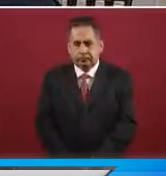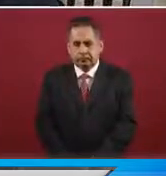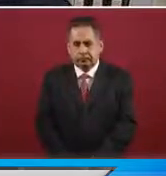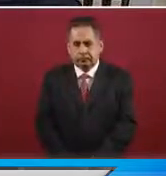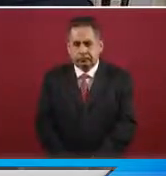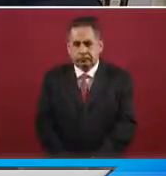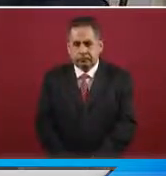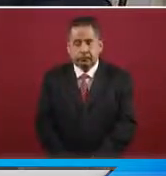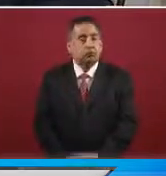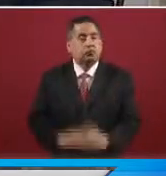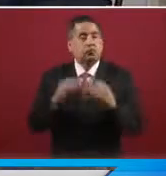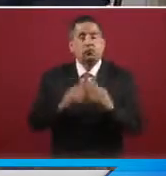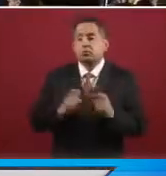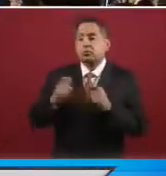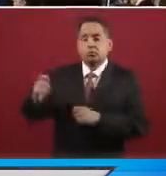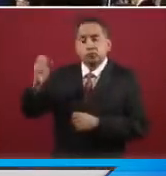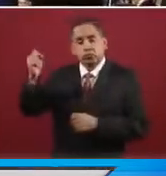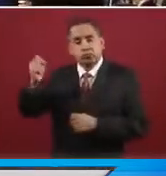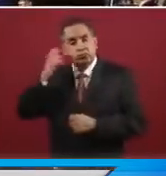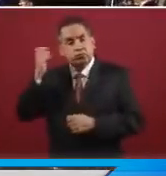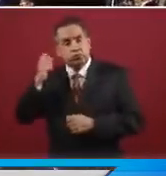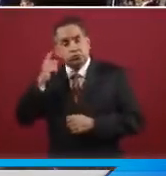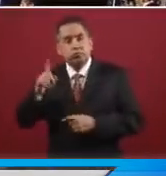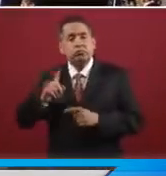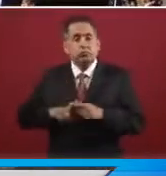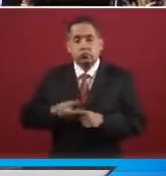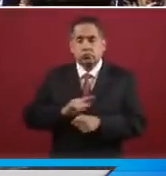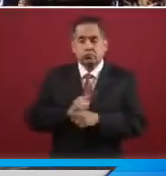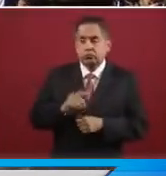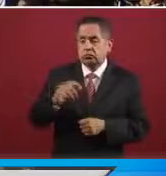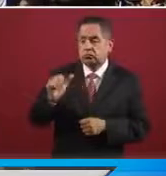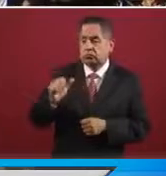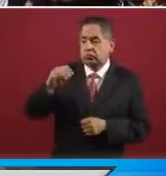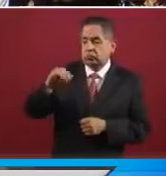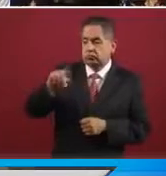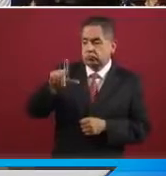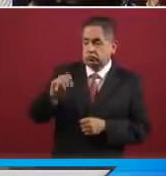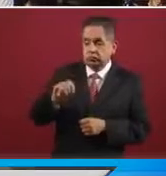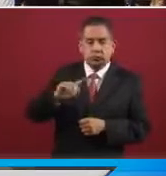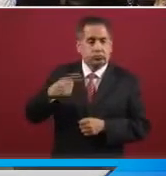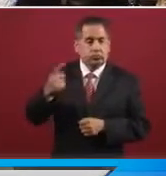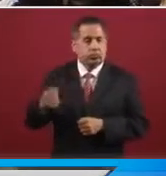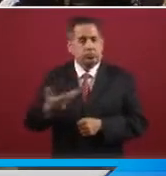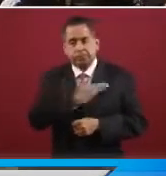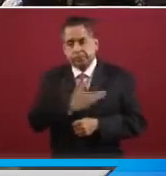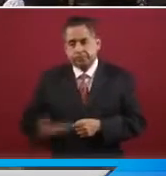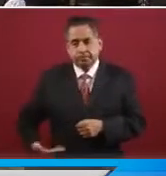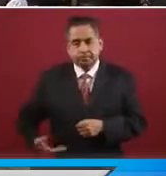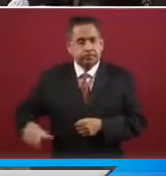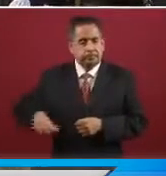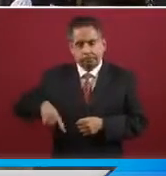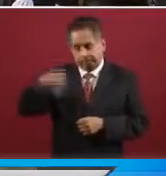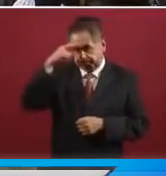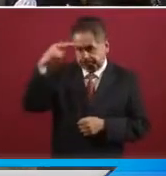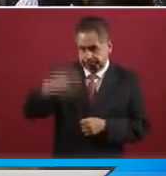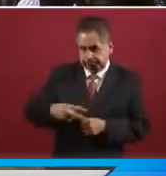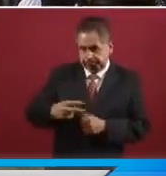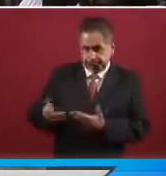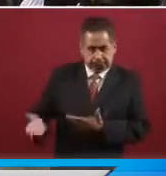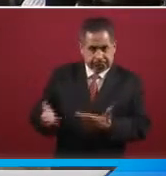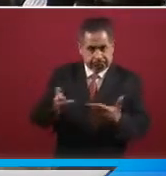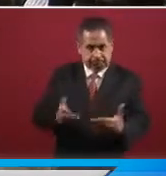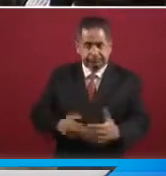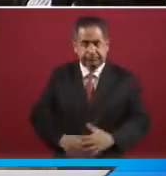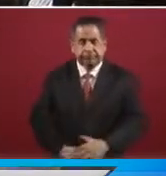de la corrupción, que dio origen al saqueo más grande del que se tenga registro en México. Todo esto durante el periodo denominado conservador, en el que